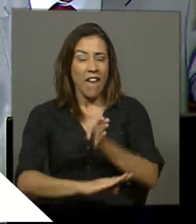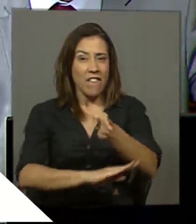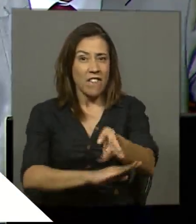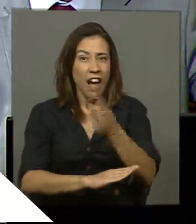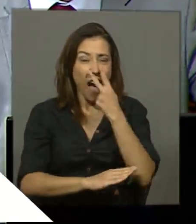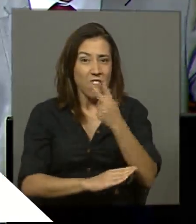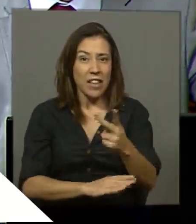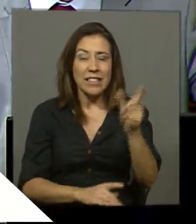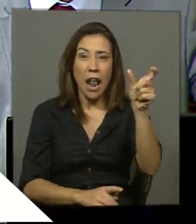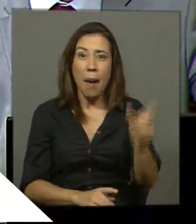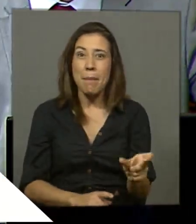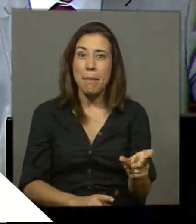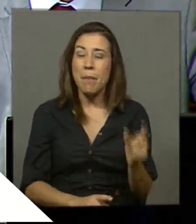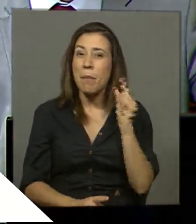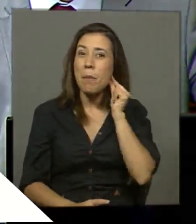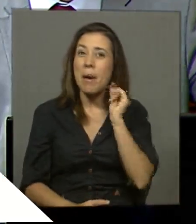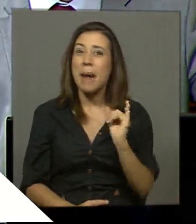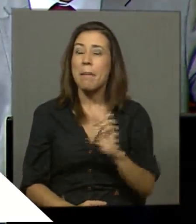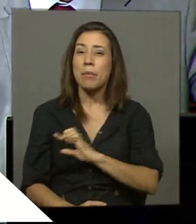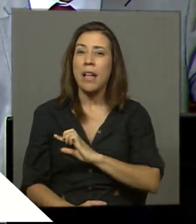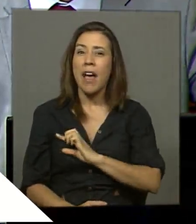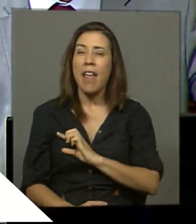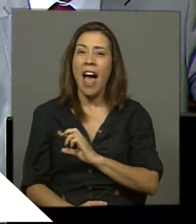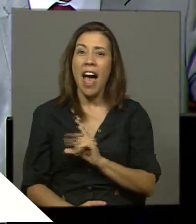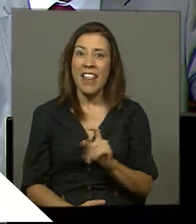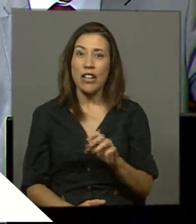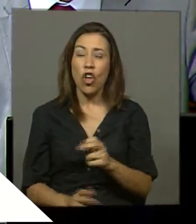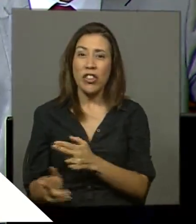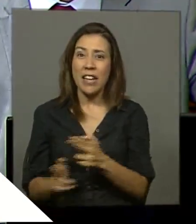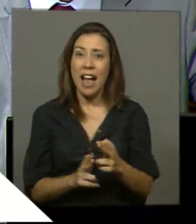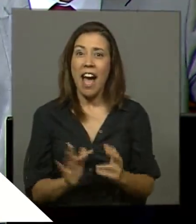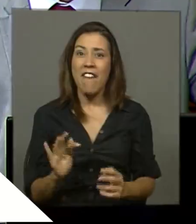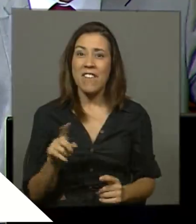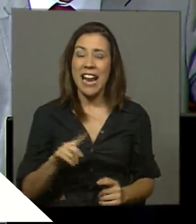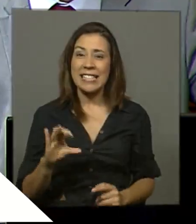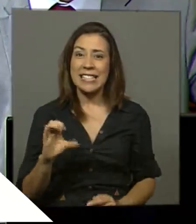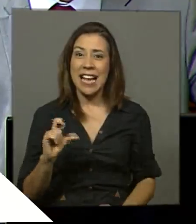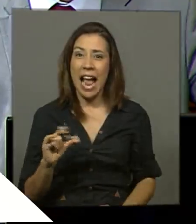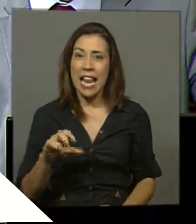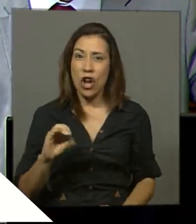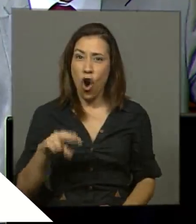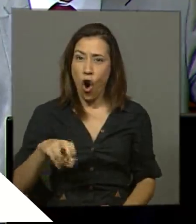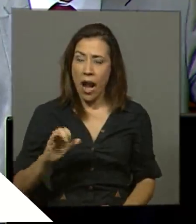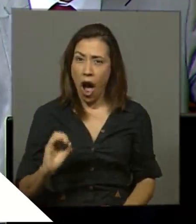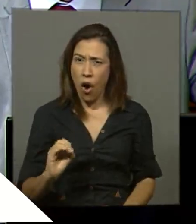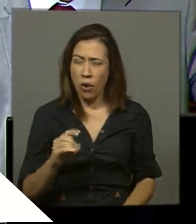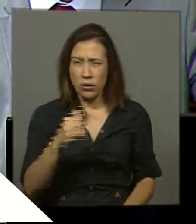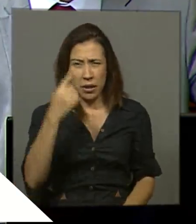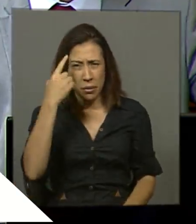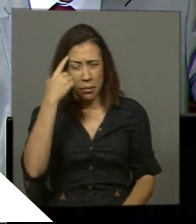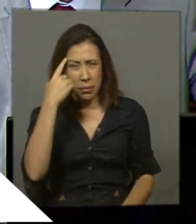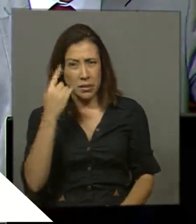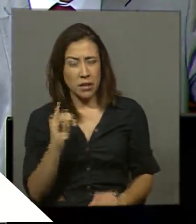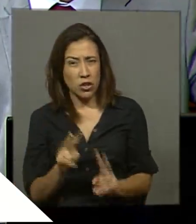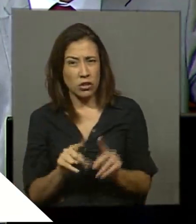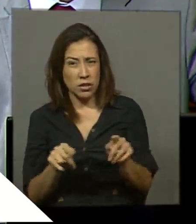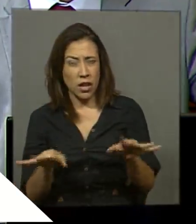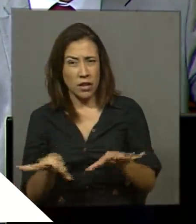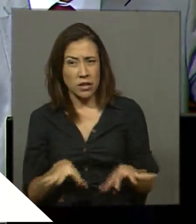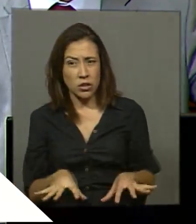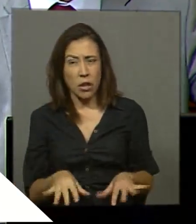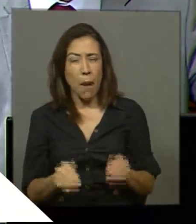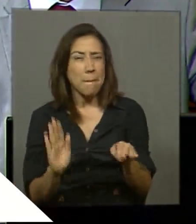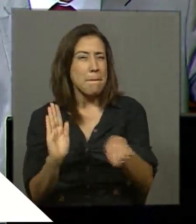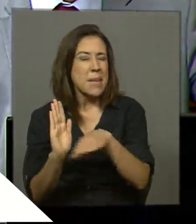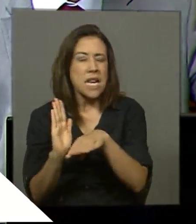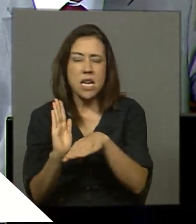a la formalizada por un delito terrorista Francisca Lincon no le parece que si no hubiese ocurrido eso lo